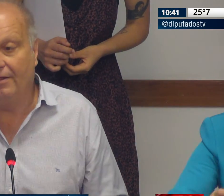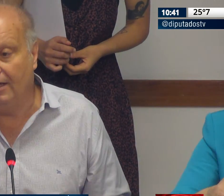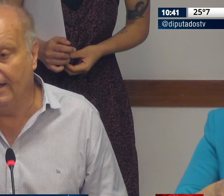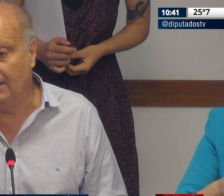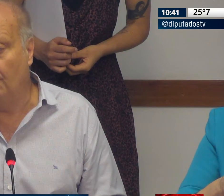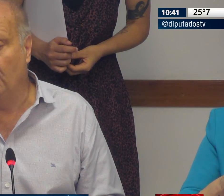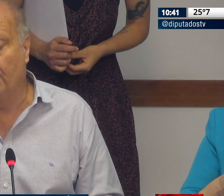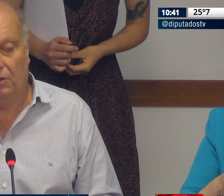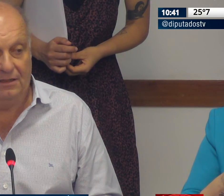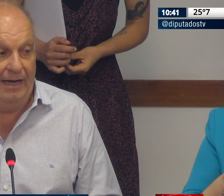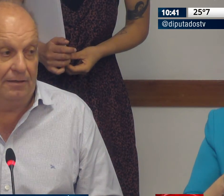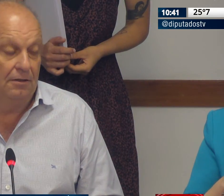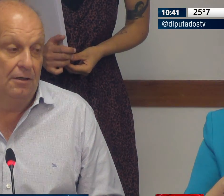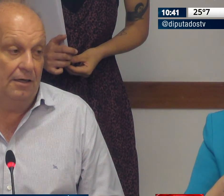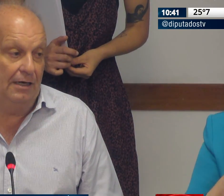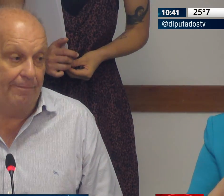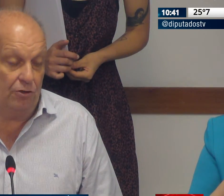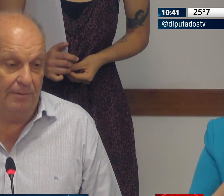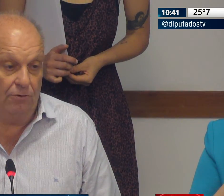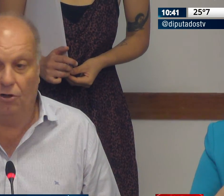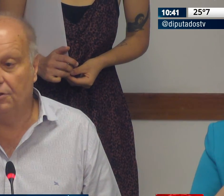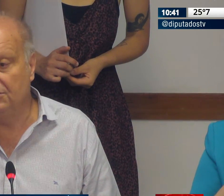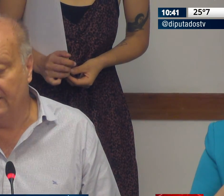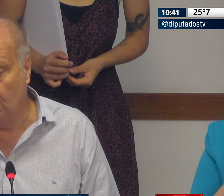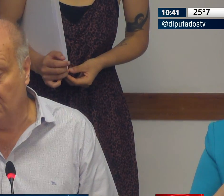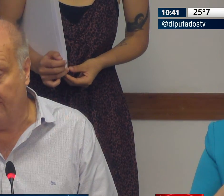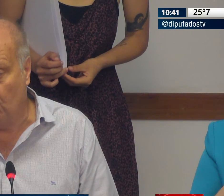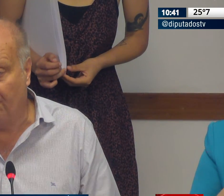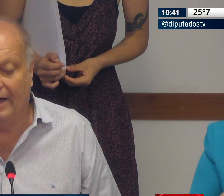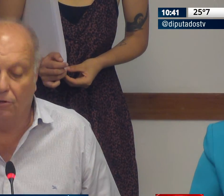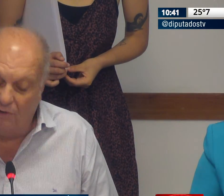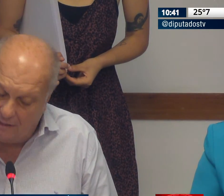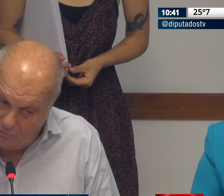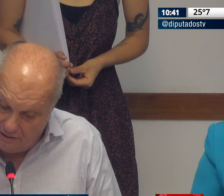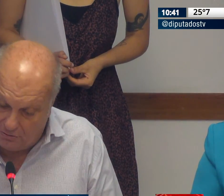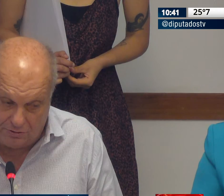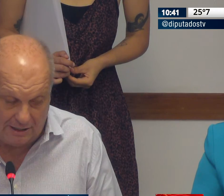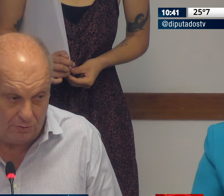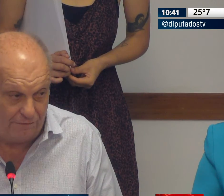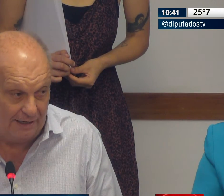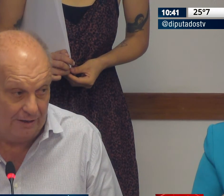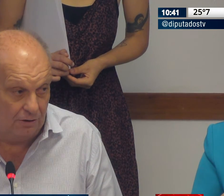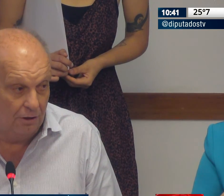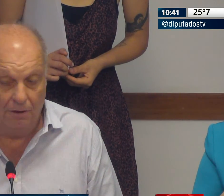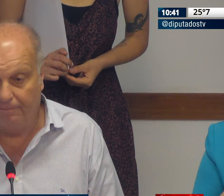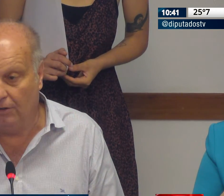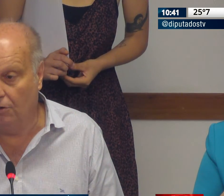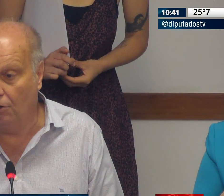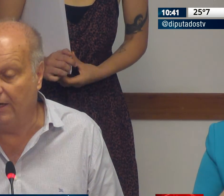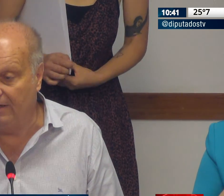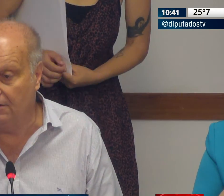la idea que lo podamos tratar en la próxima reunión y llegar a un dictamen unificado. No estamos lejos de un dictamen unificado,